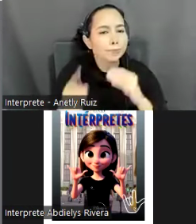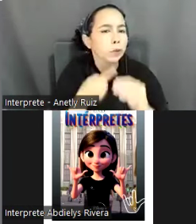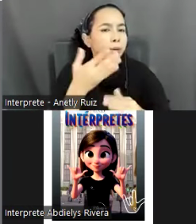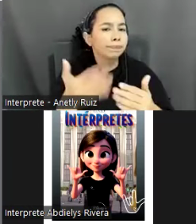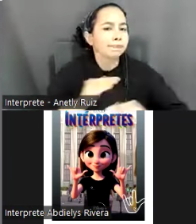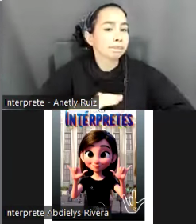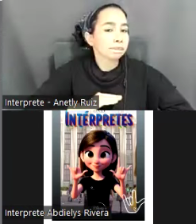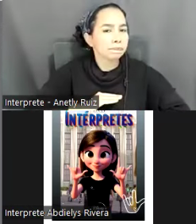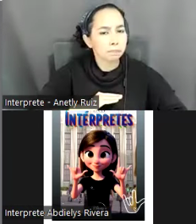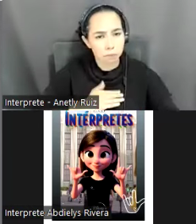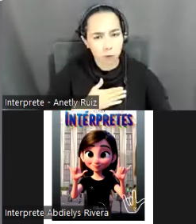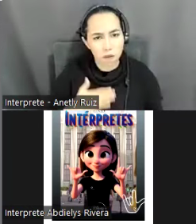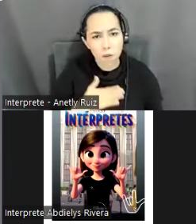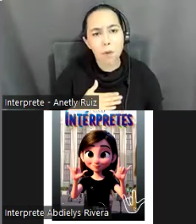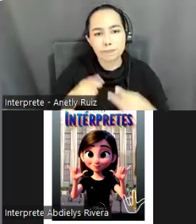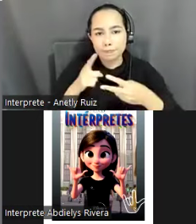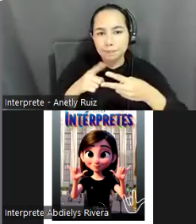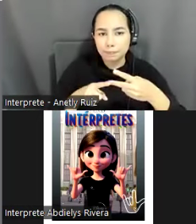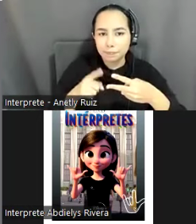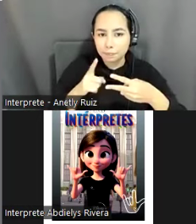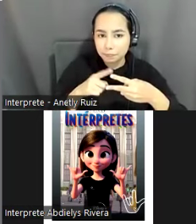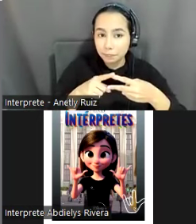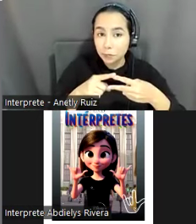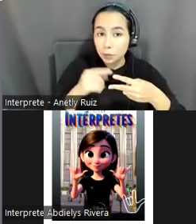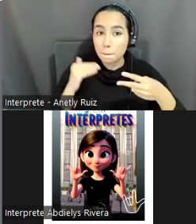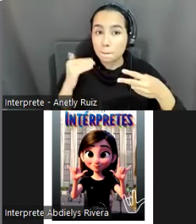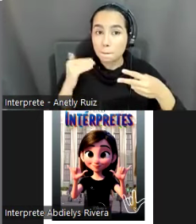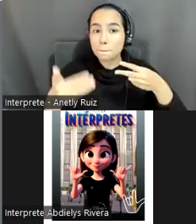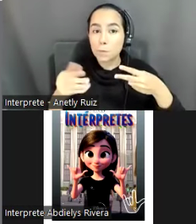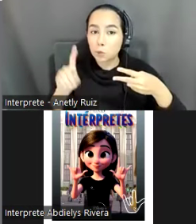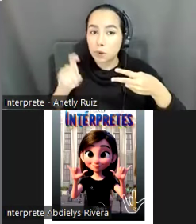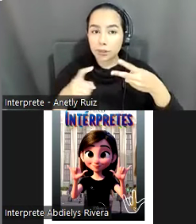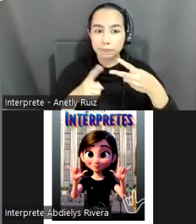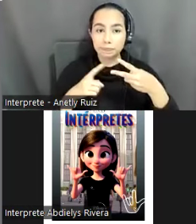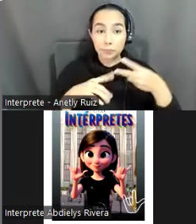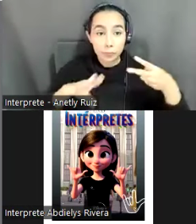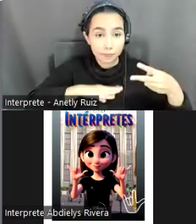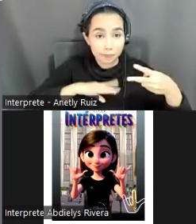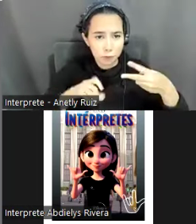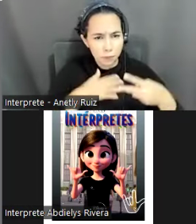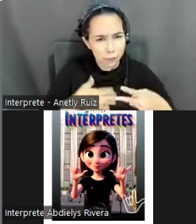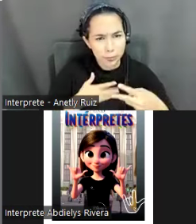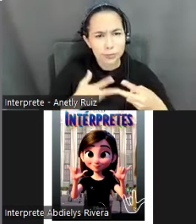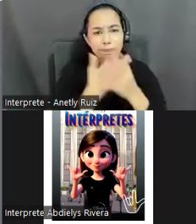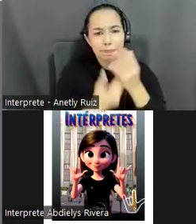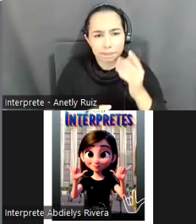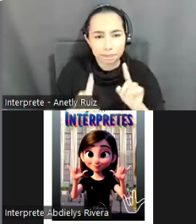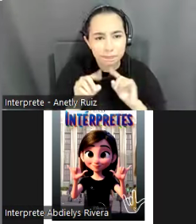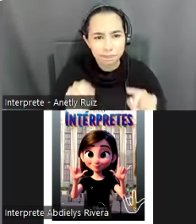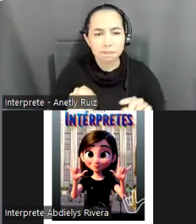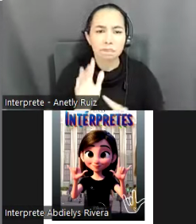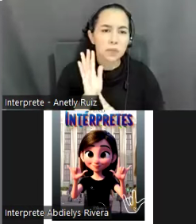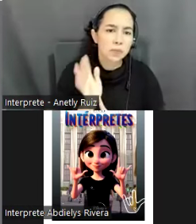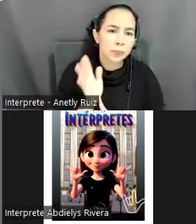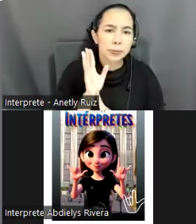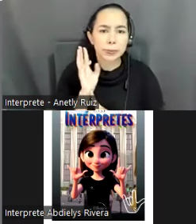ambos cuestionarios. Vamos a darle un periodo de unos 5 o 6 minutos para que respondan lo que